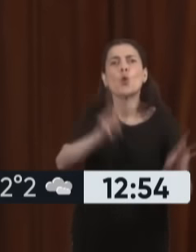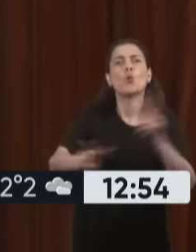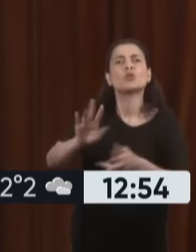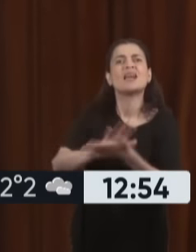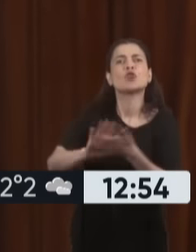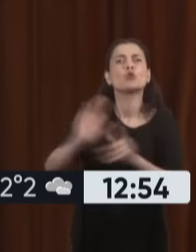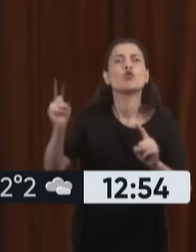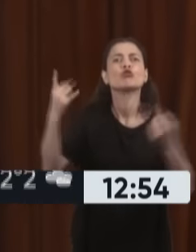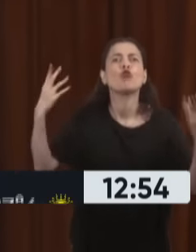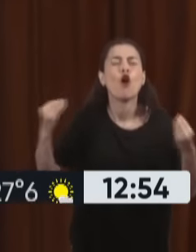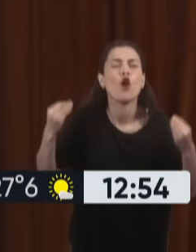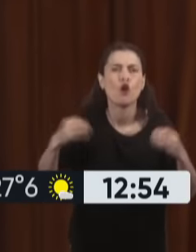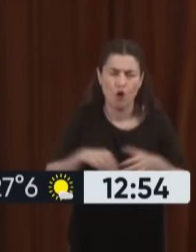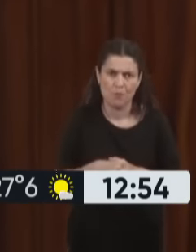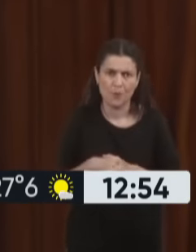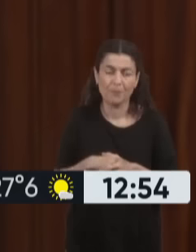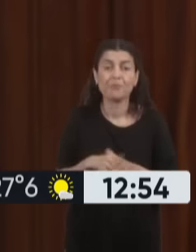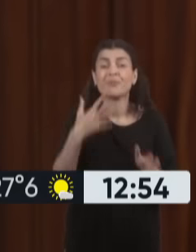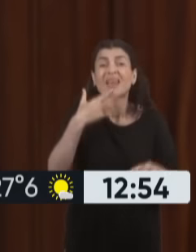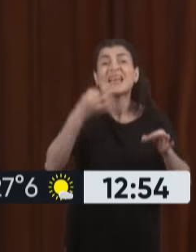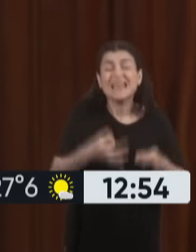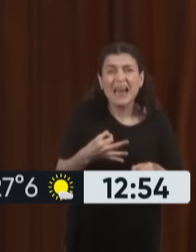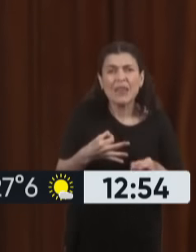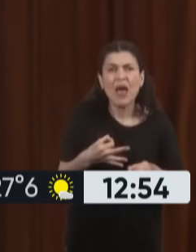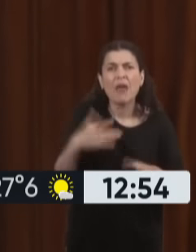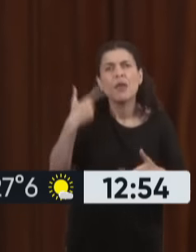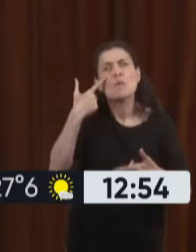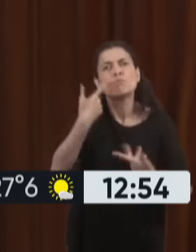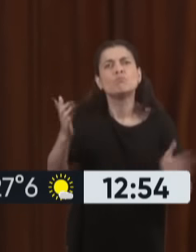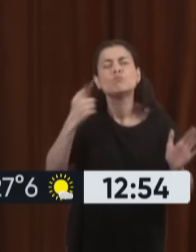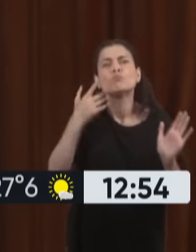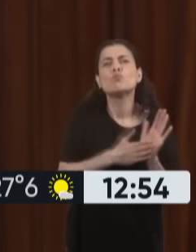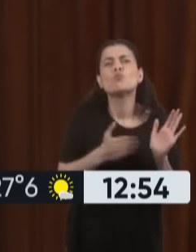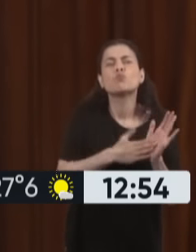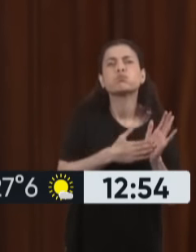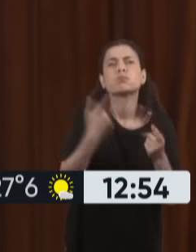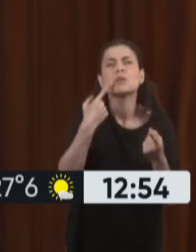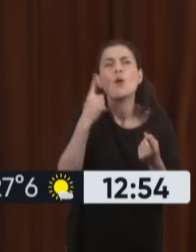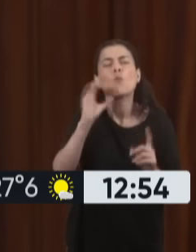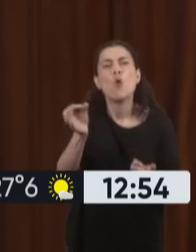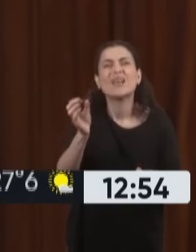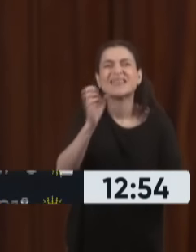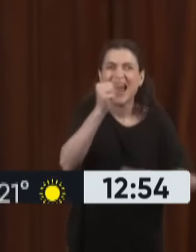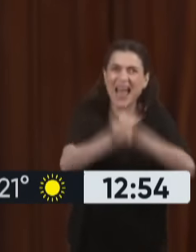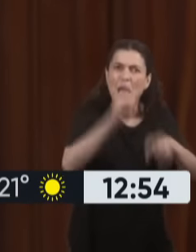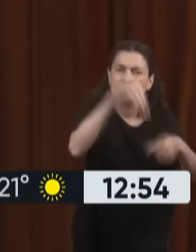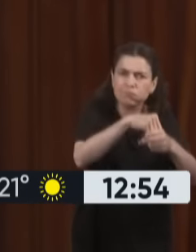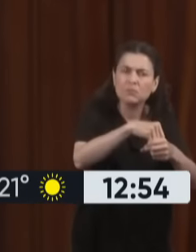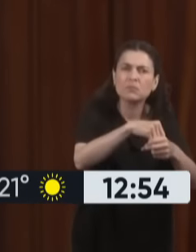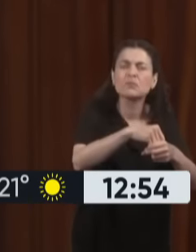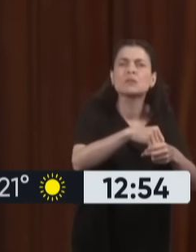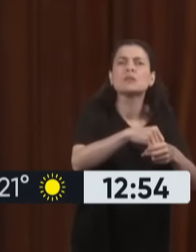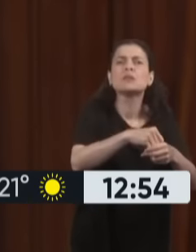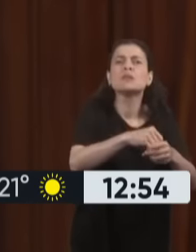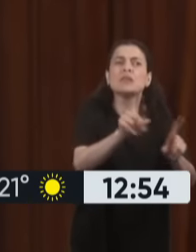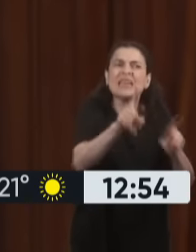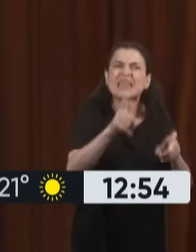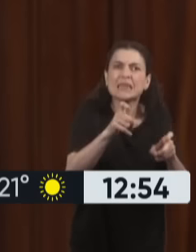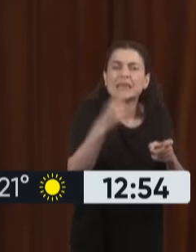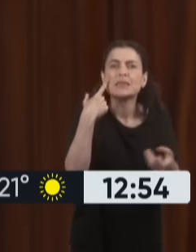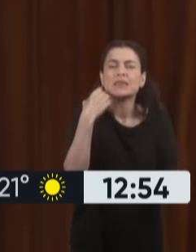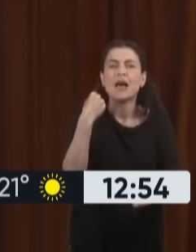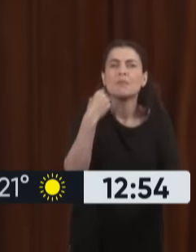sociedad. La realidad misma va a separar la paja del trigo, o dicho en criollo, a los que no están o los que no necesitan el curro